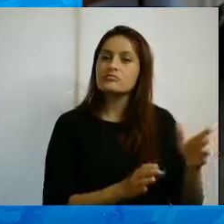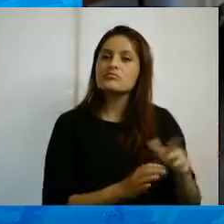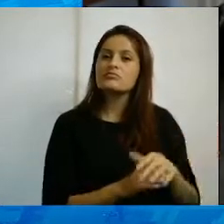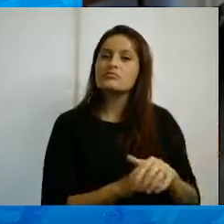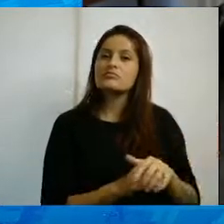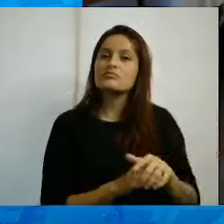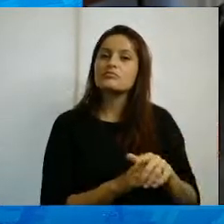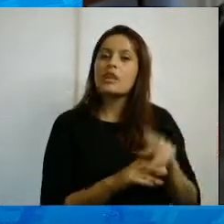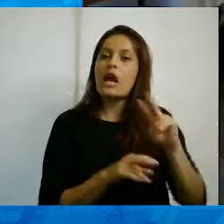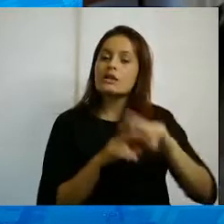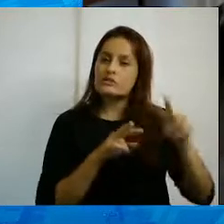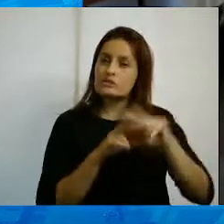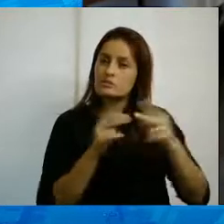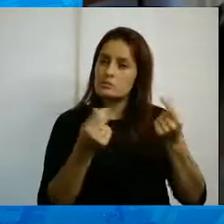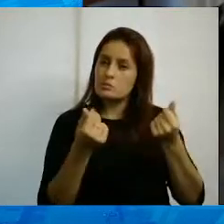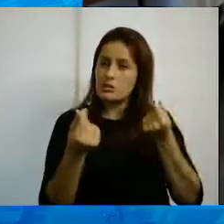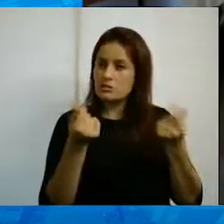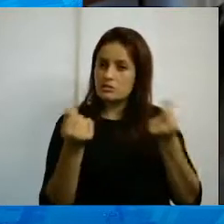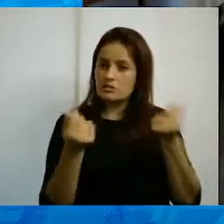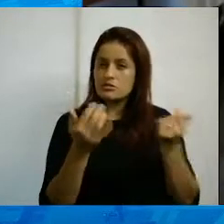una gestión como esta.